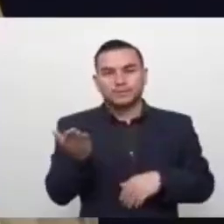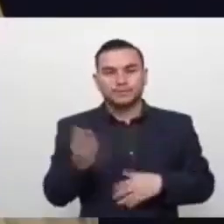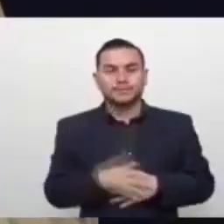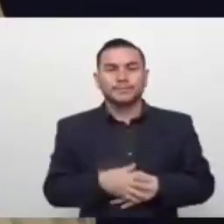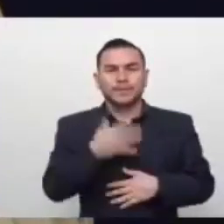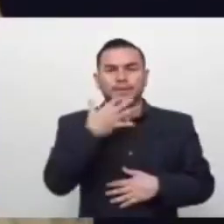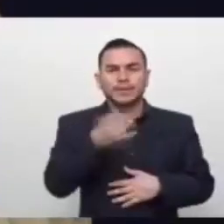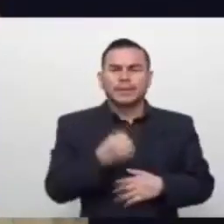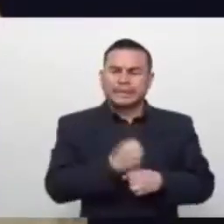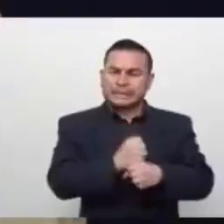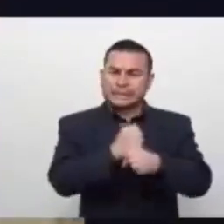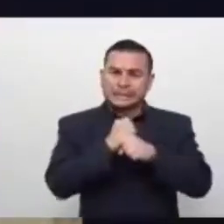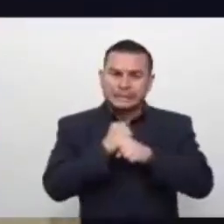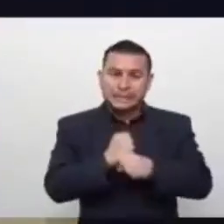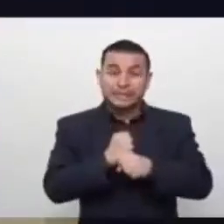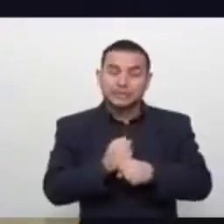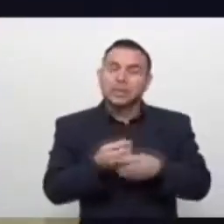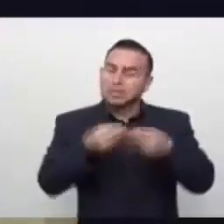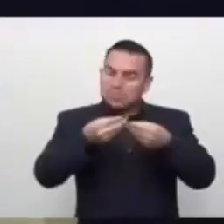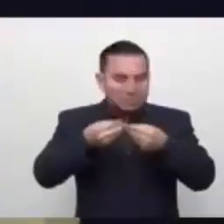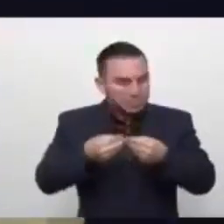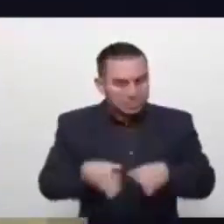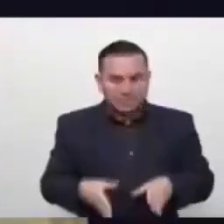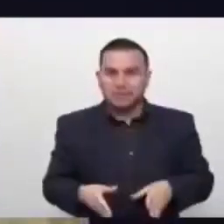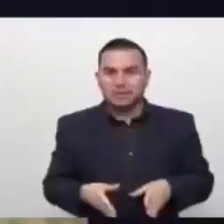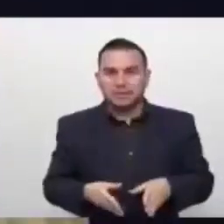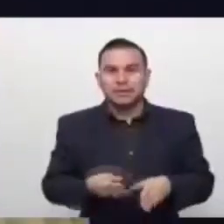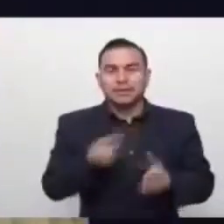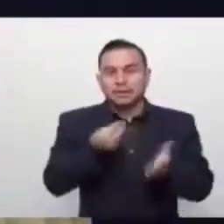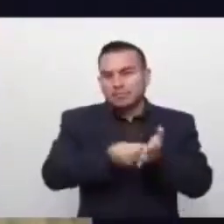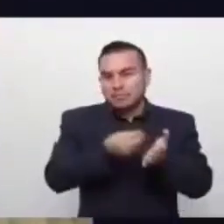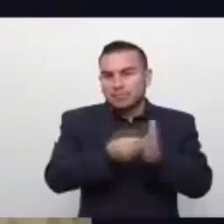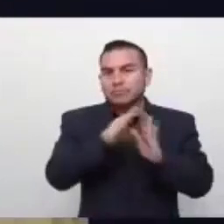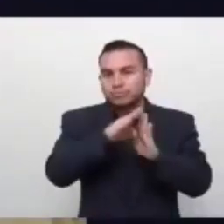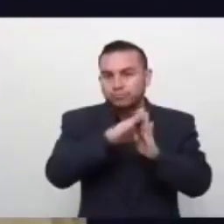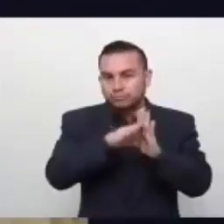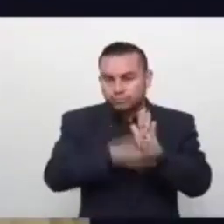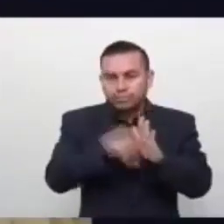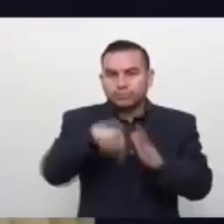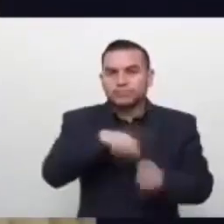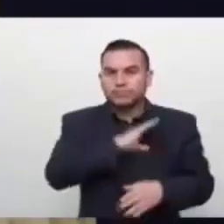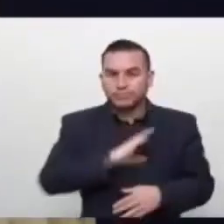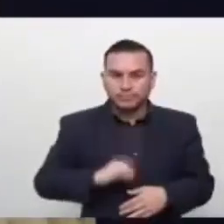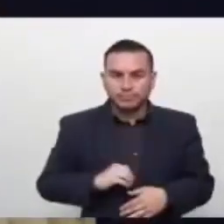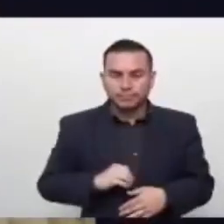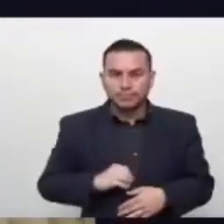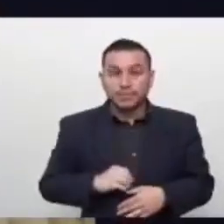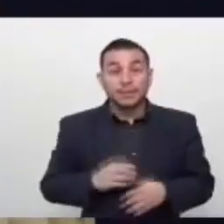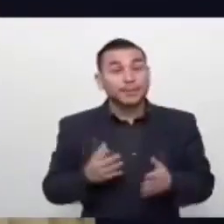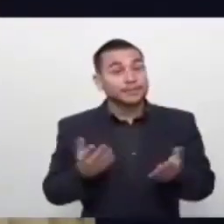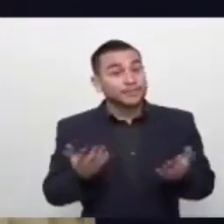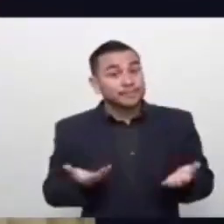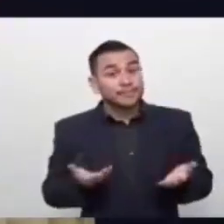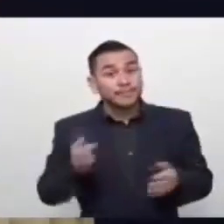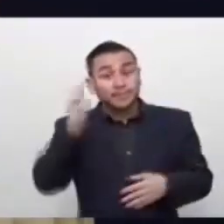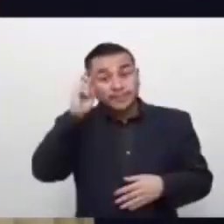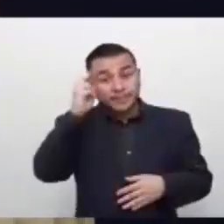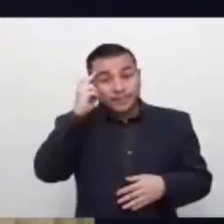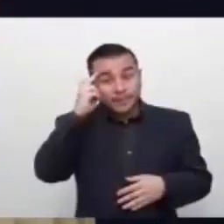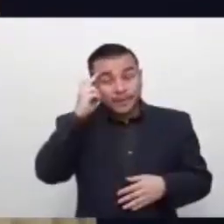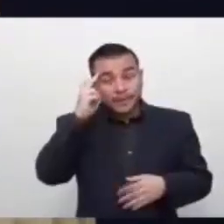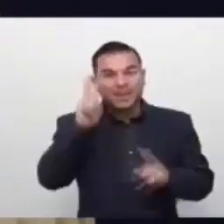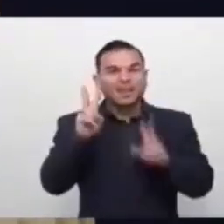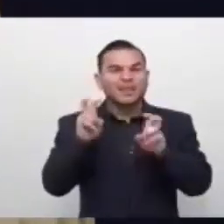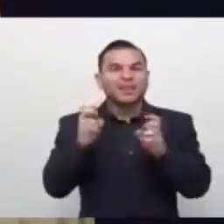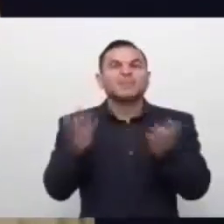De momento en El Salvador ya se han cerrado los servicios de mesas en los restaurantes, también se han reducido las concentraciones a no más de 50